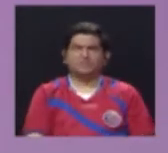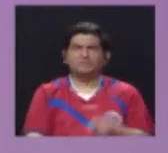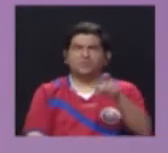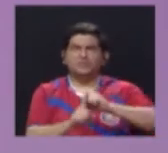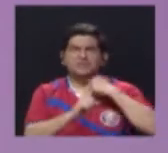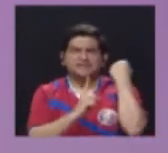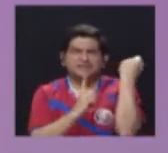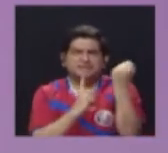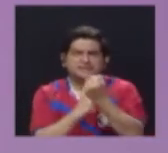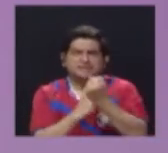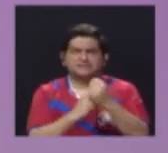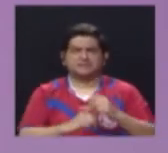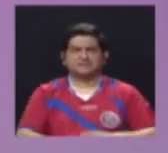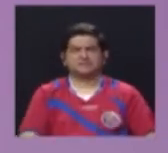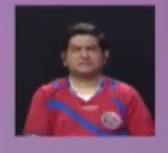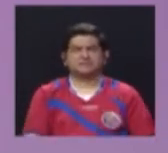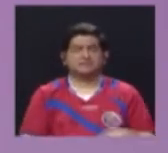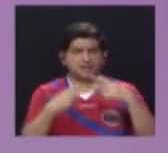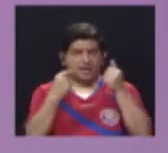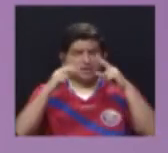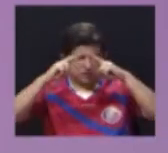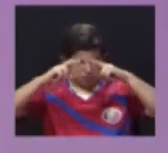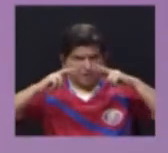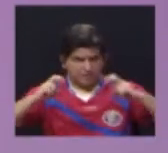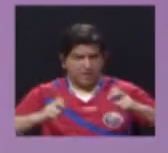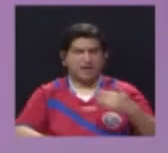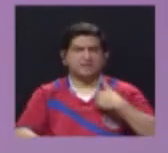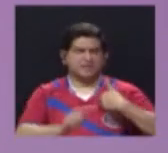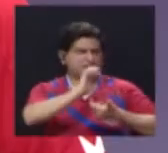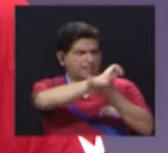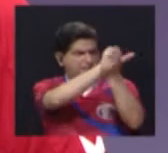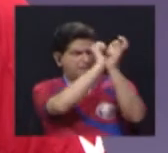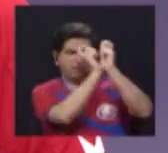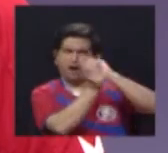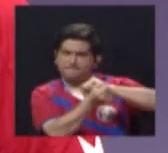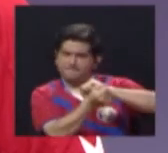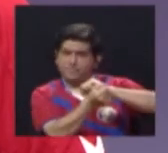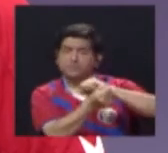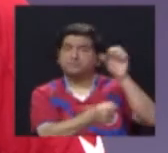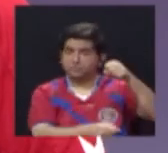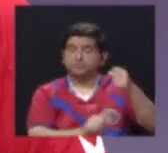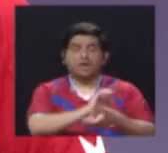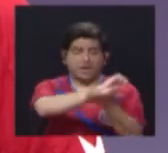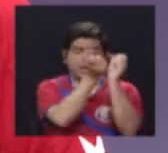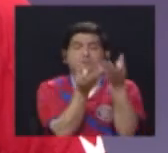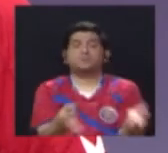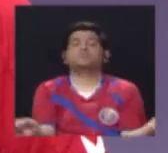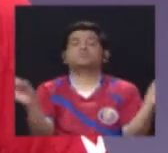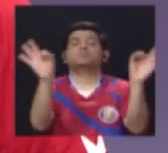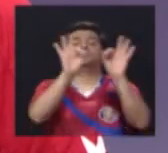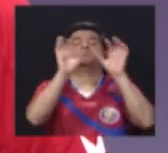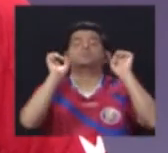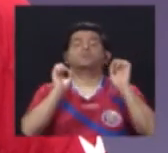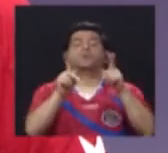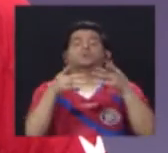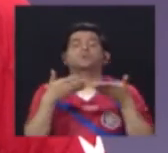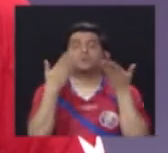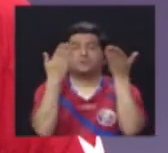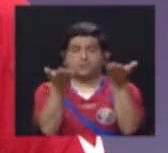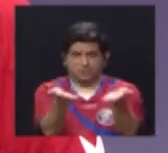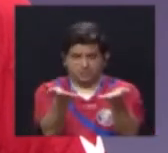en esta rápida mirada de cambio de cambio estratégico que permitiría